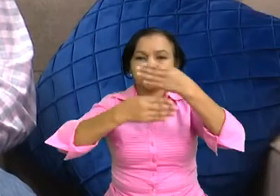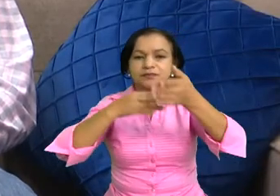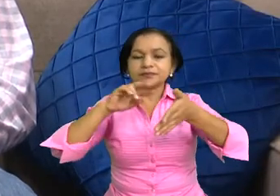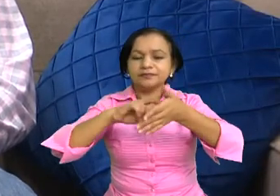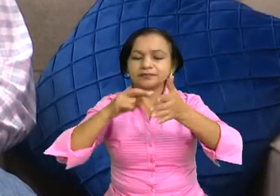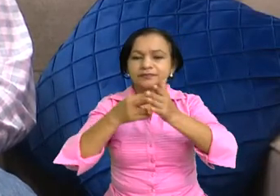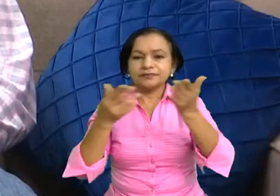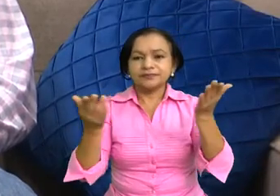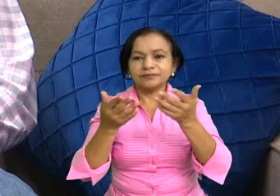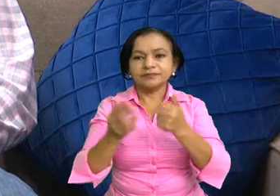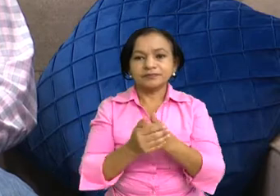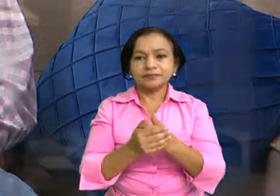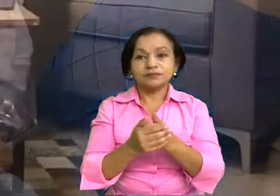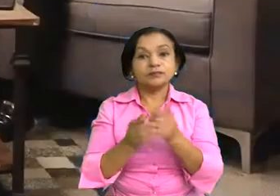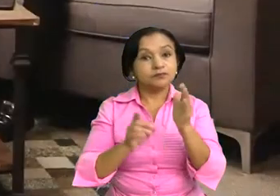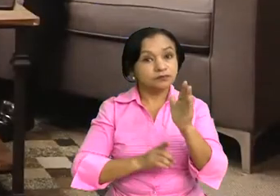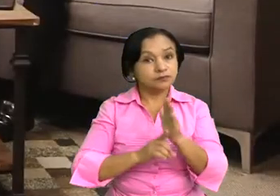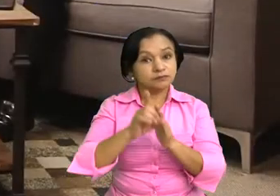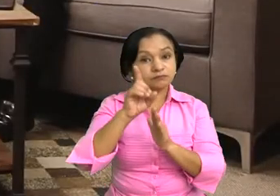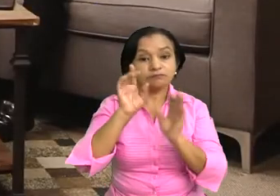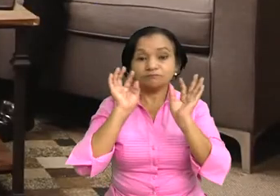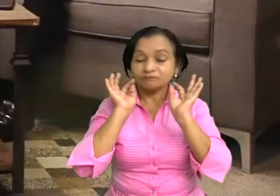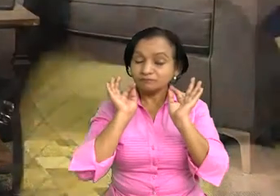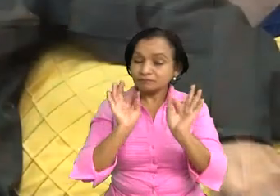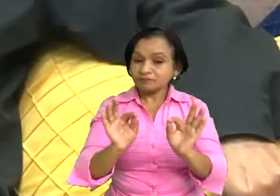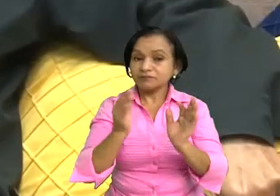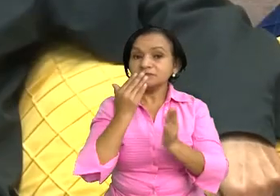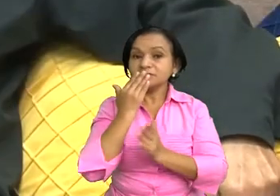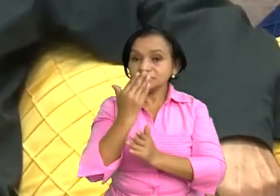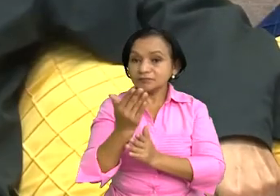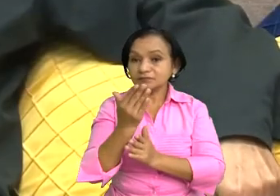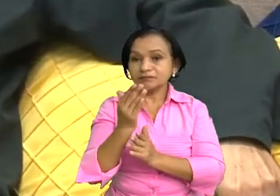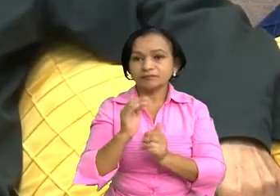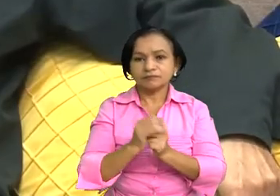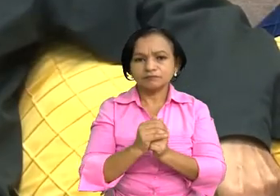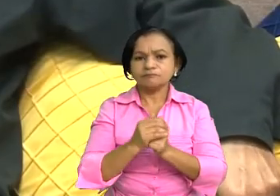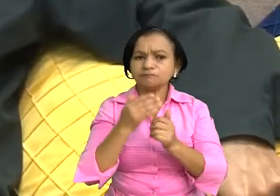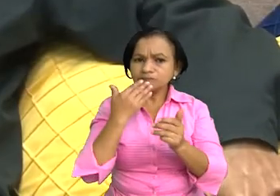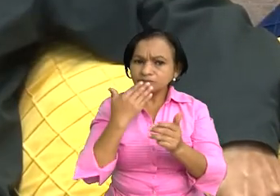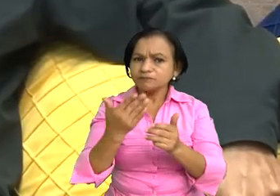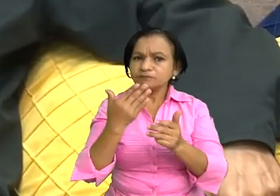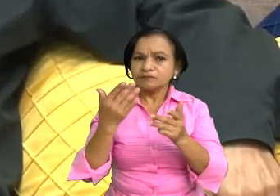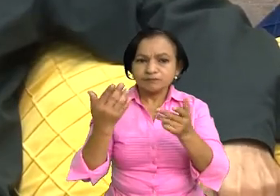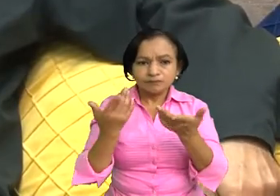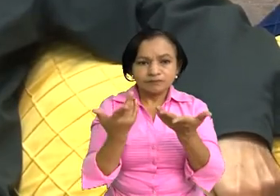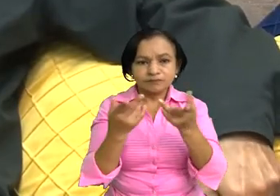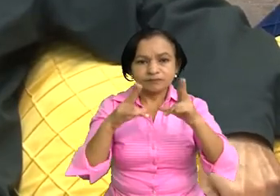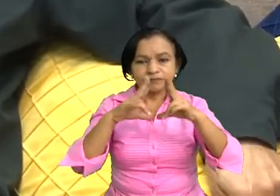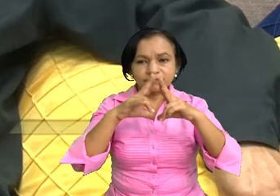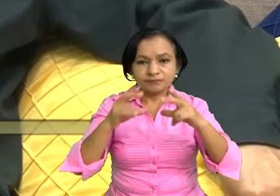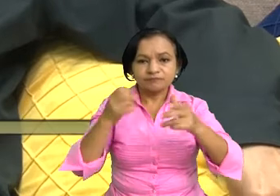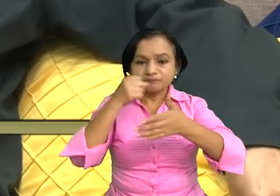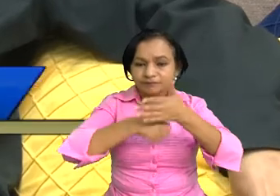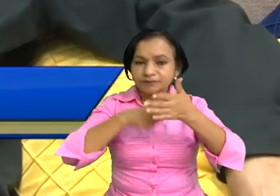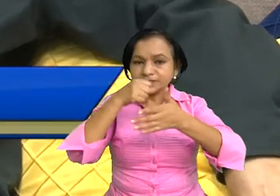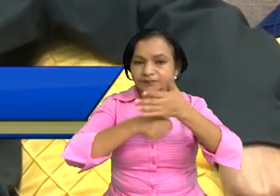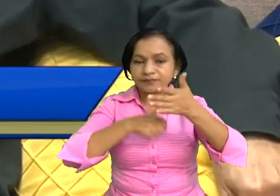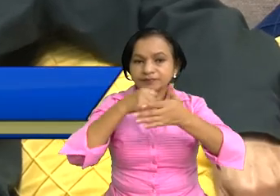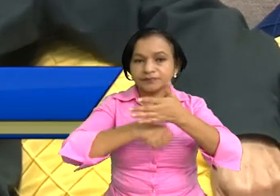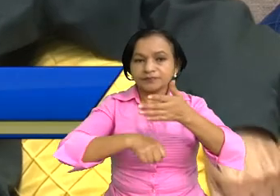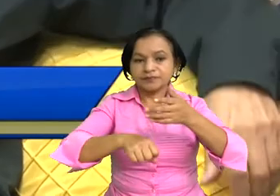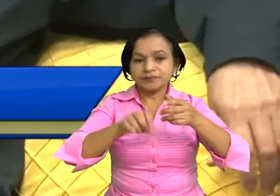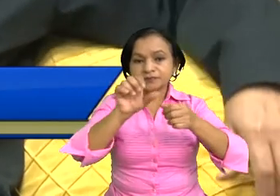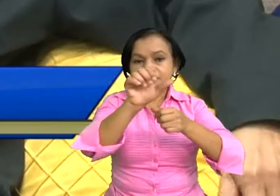sentido? Bueno, hemos avanzado muy vigorosamente, muy dinámicamente, con gran ímpetu en este